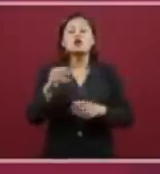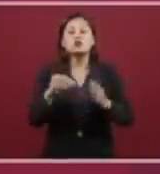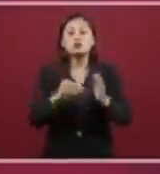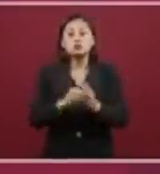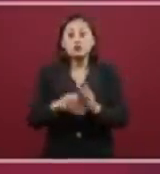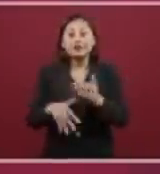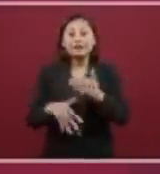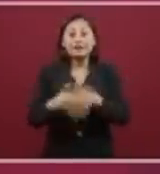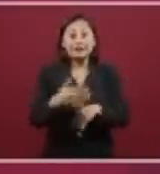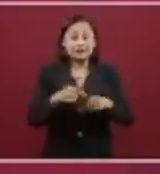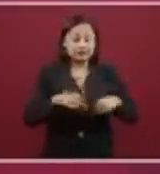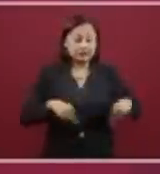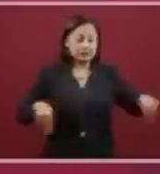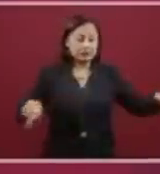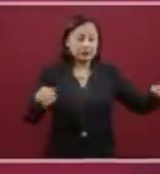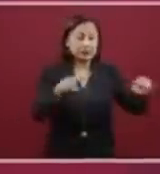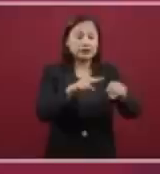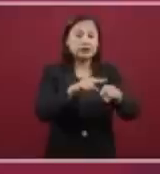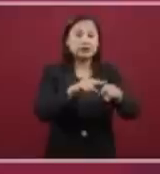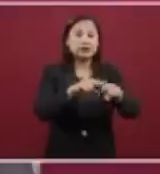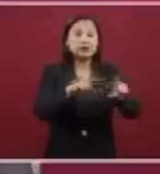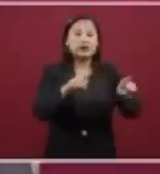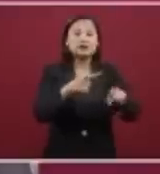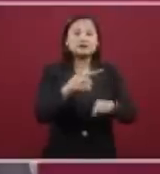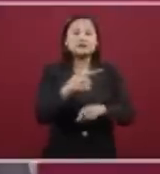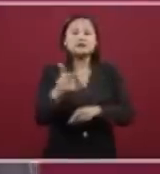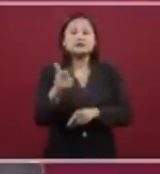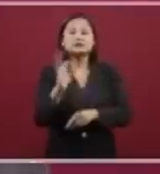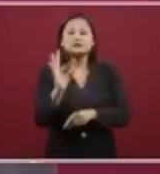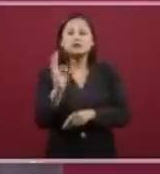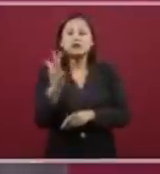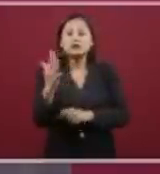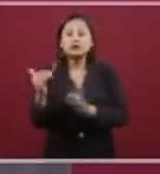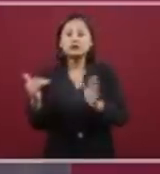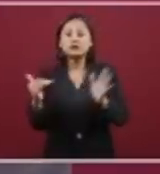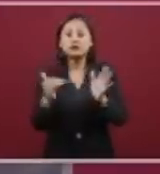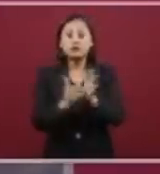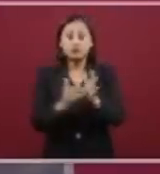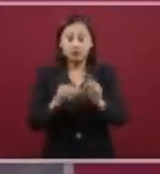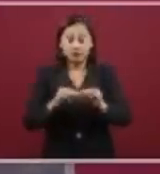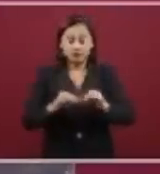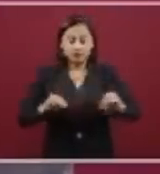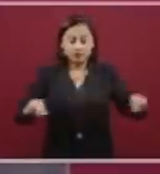700 43.000 metros cuadrados y en 2018